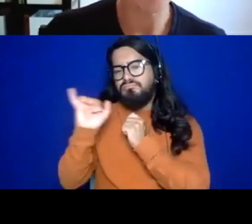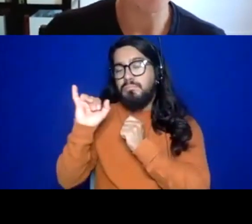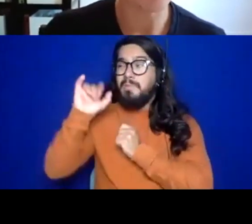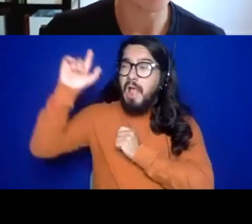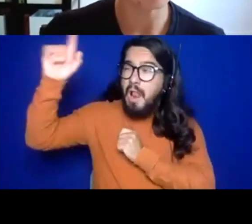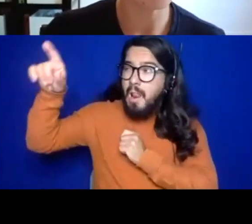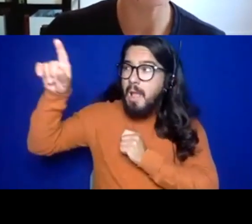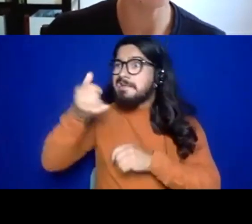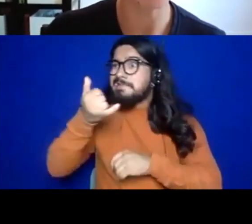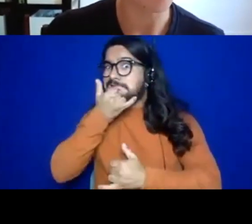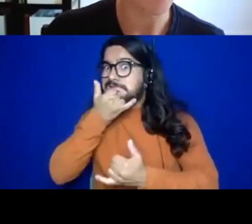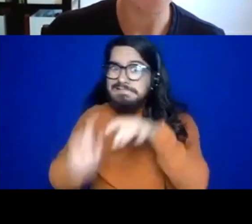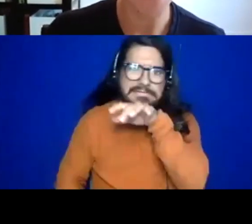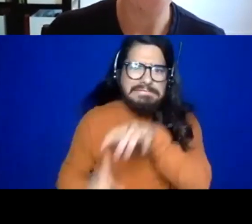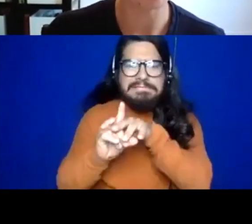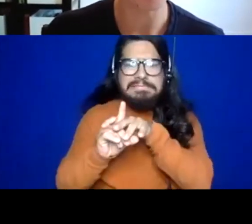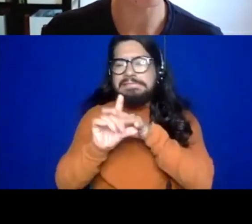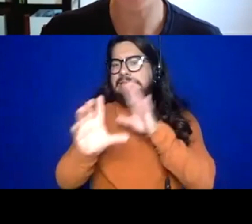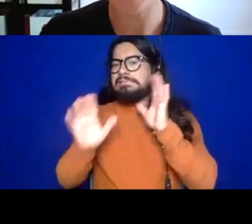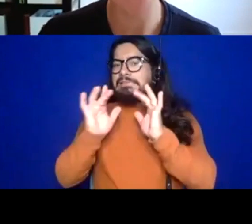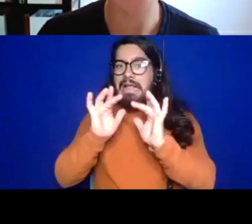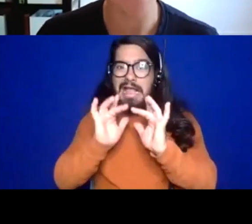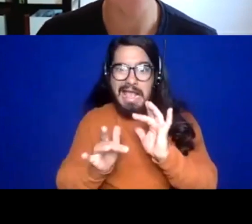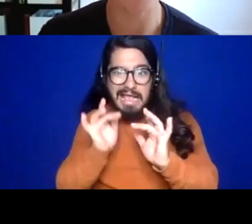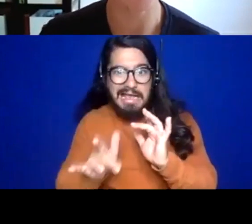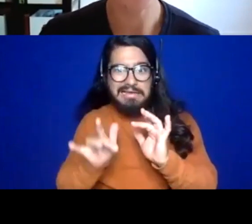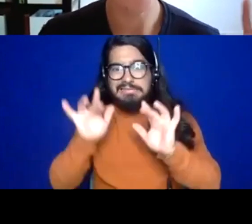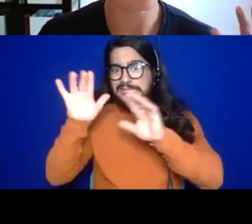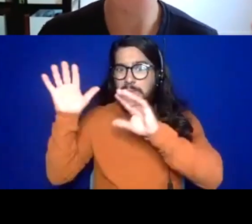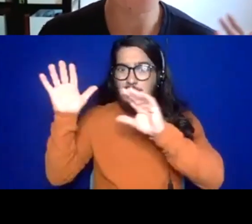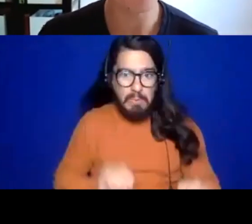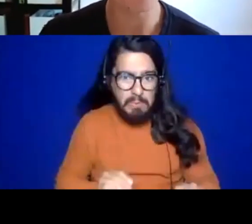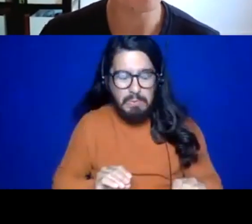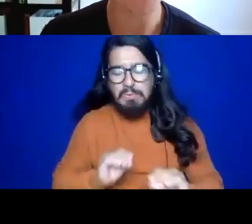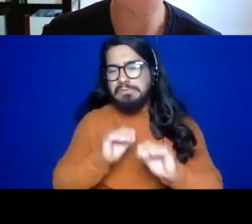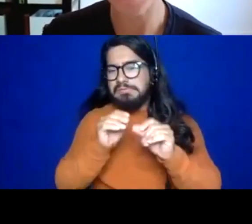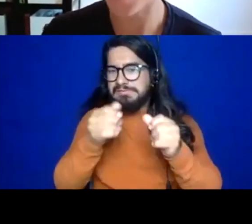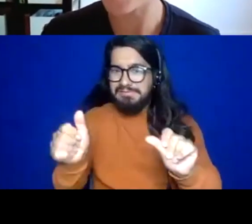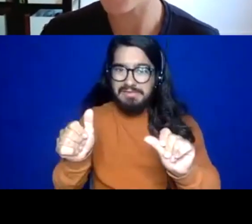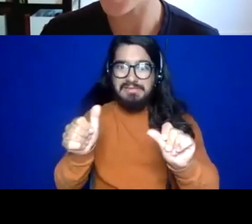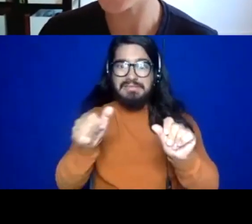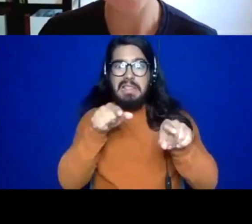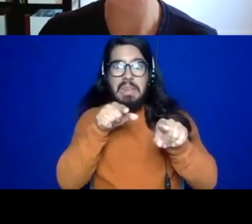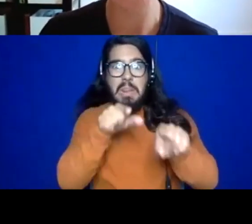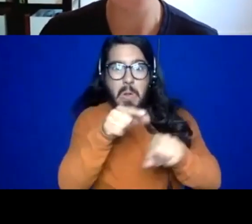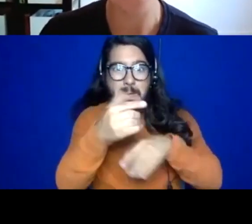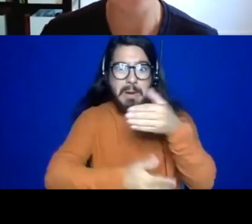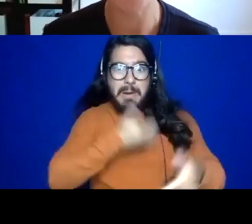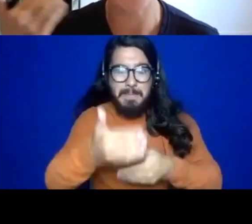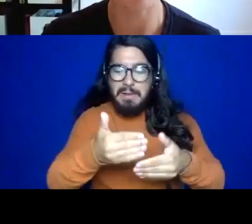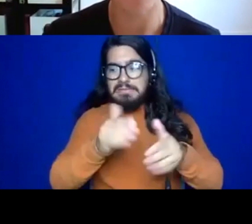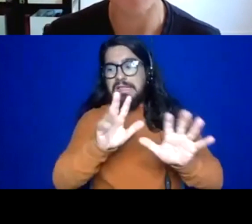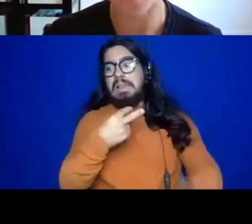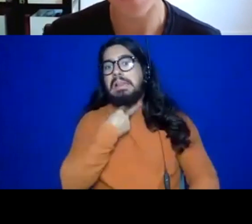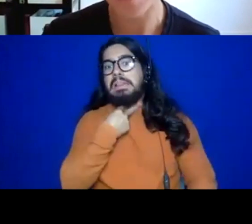de antes para grabarlo, para tenerlo si algo pasa, si mi internet falla, si mi computadora falla. Yo estoy a mitad de este